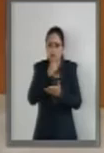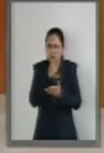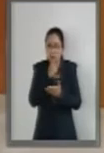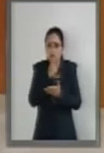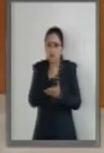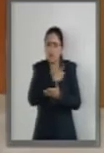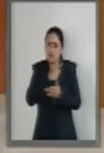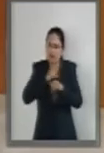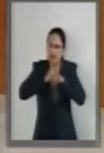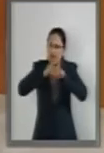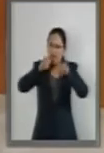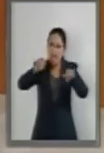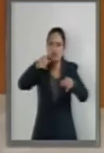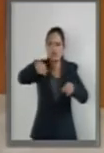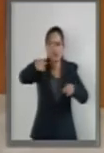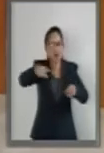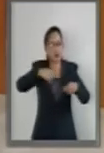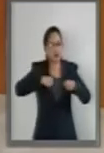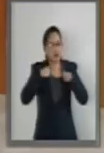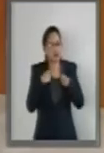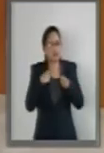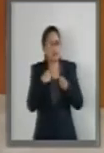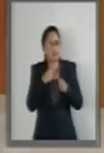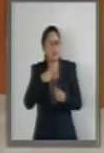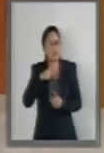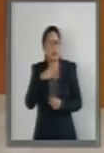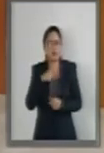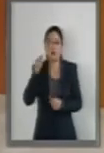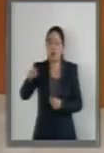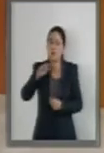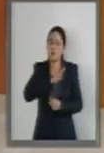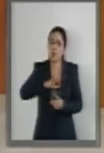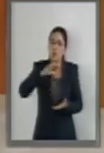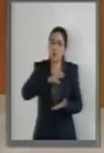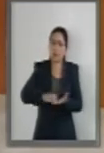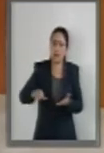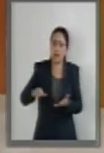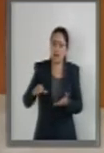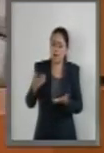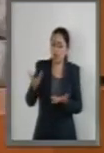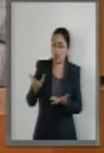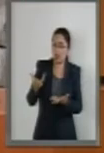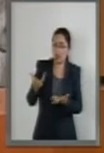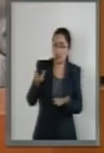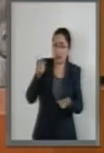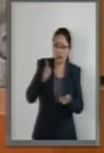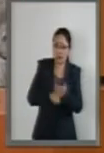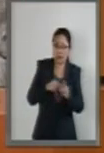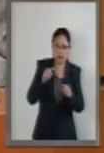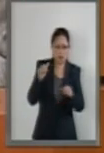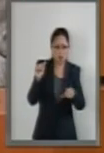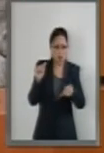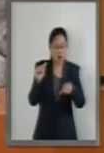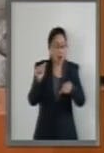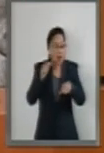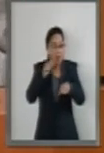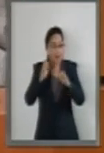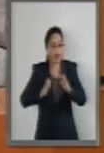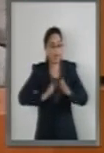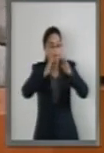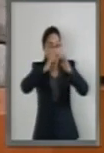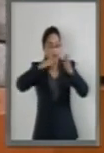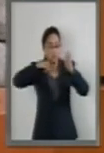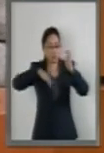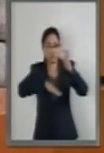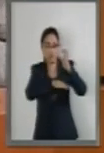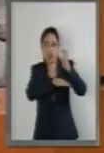a la periferia. Les pedimos que compren una cochera en un edificio vertical cuando ni